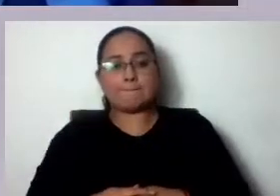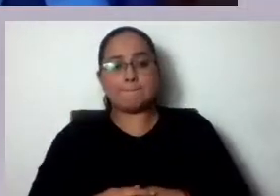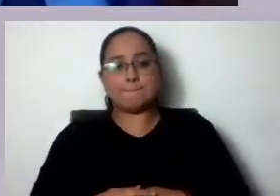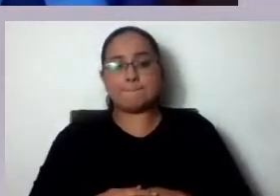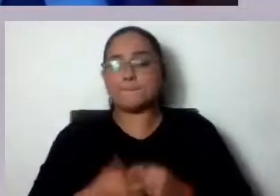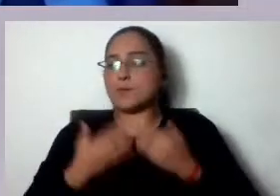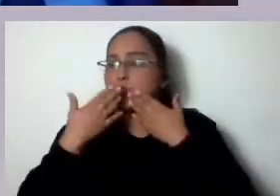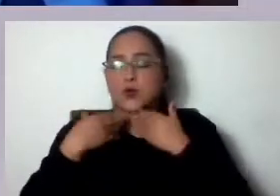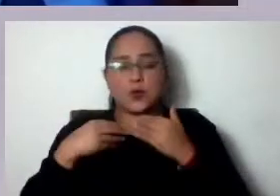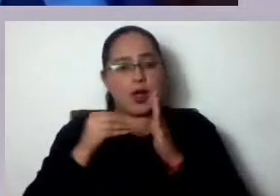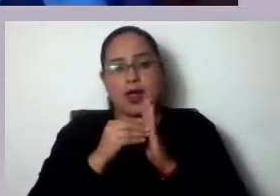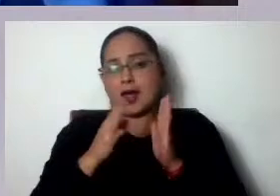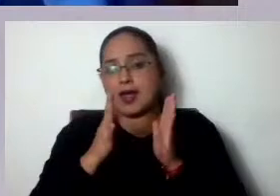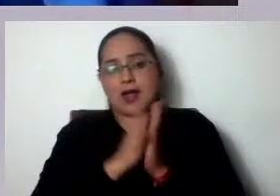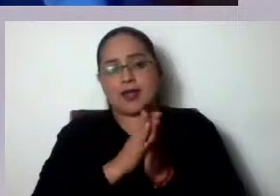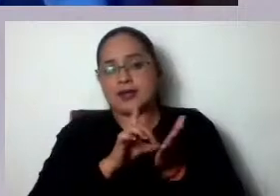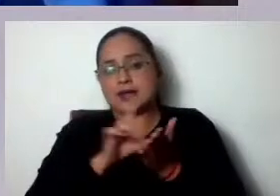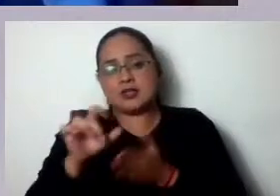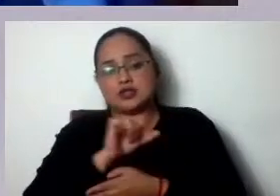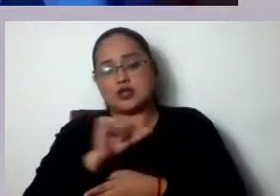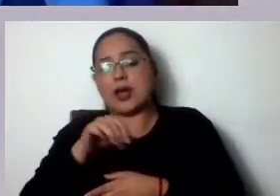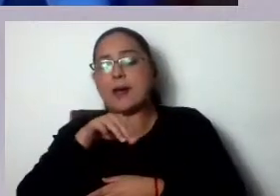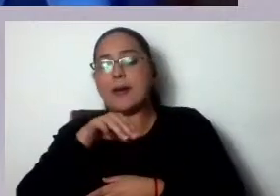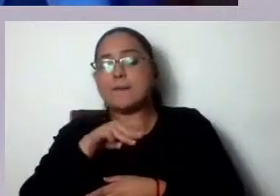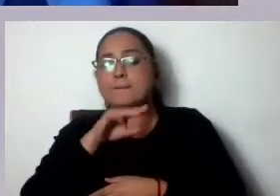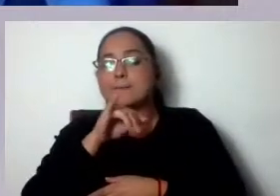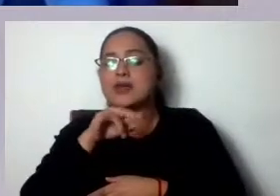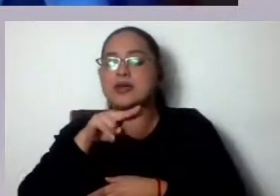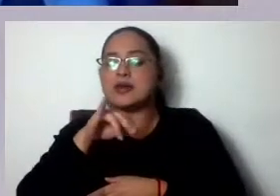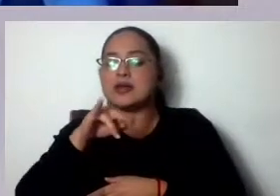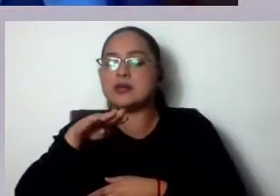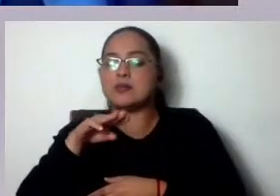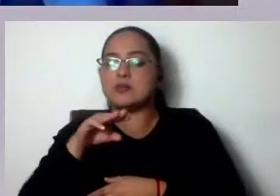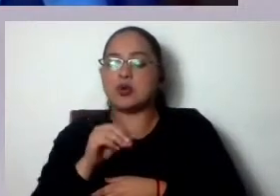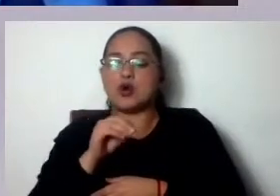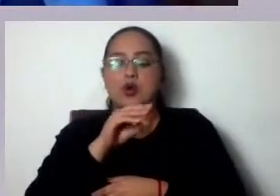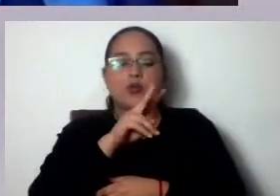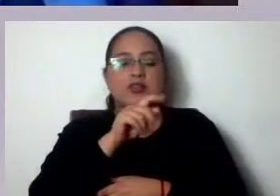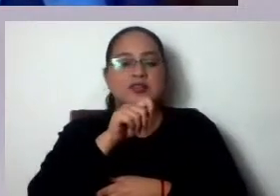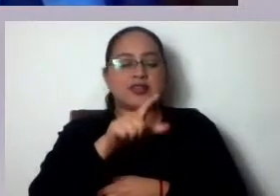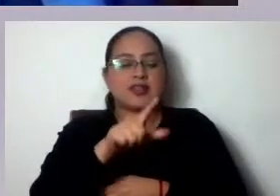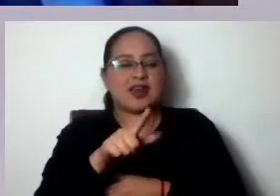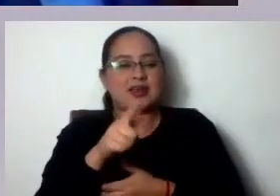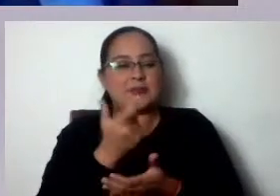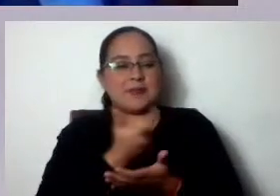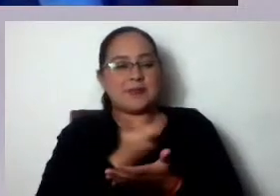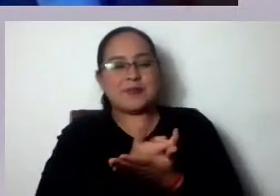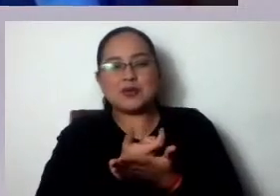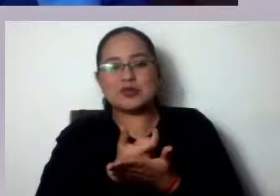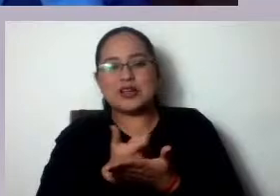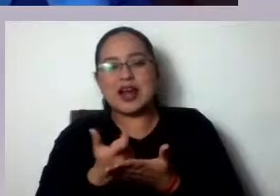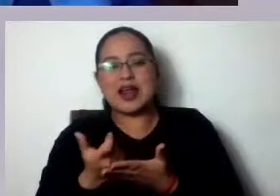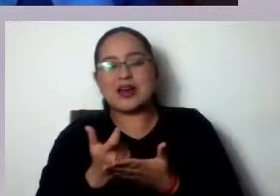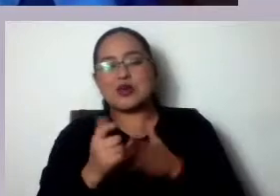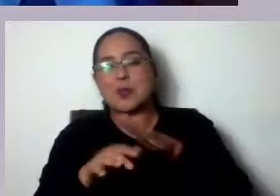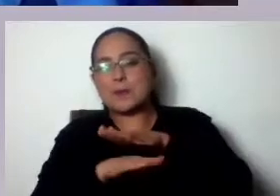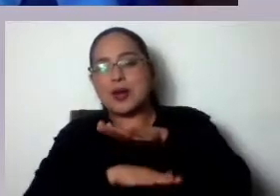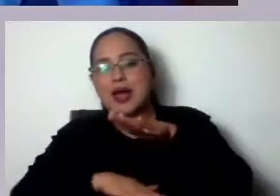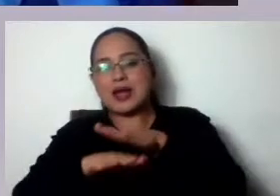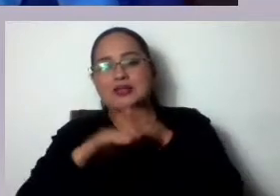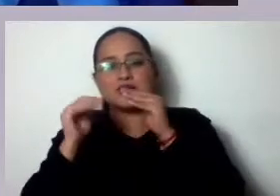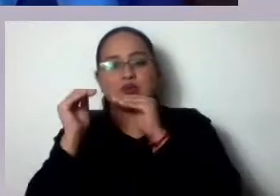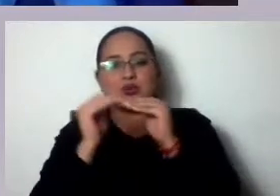se encuentra el derecho al mínimo vital he reconocido sin embargo al nivel terna está